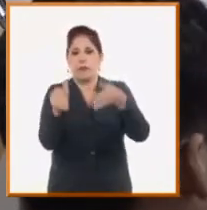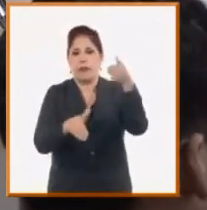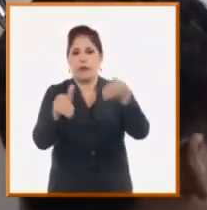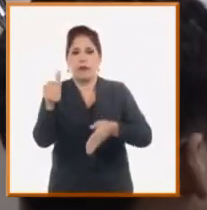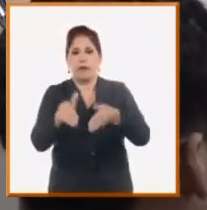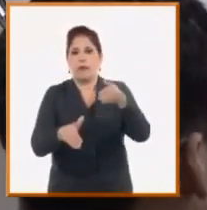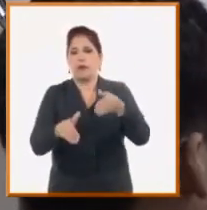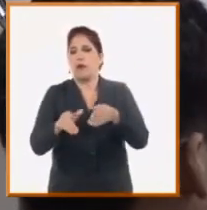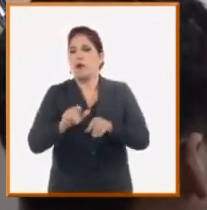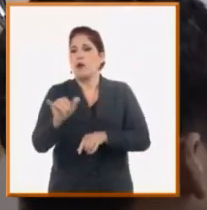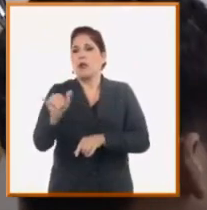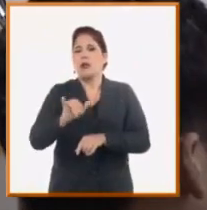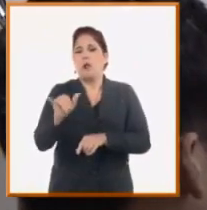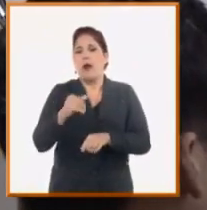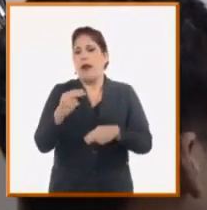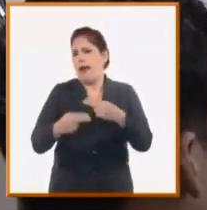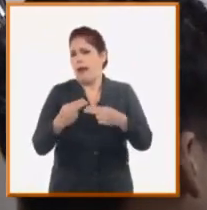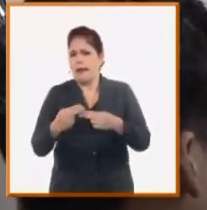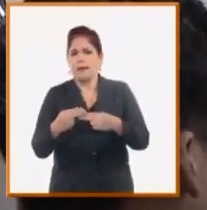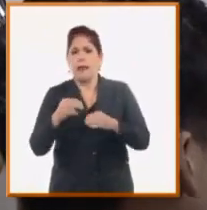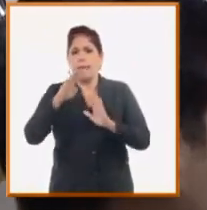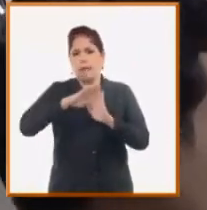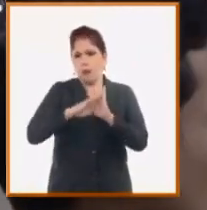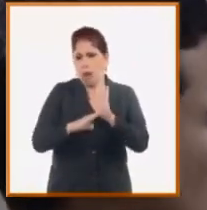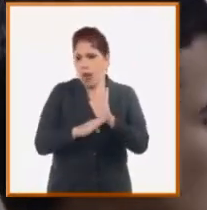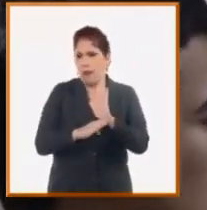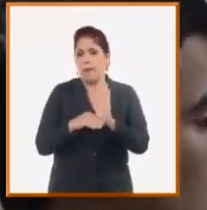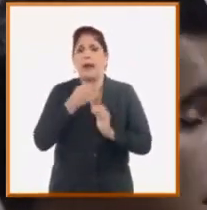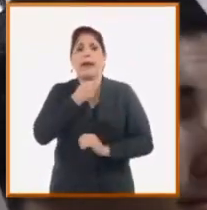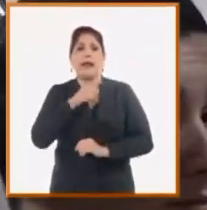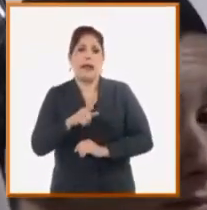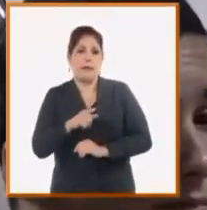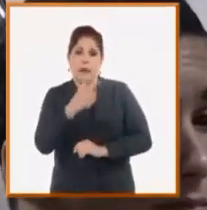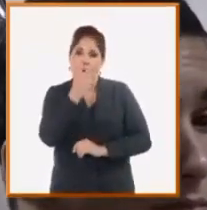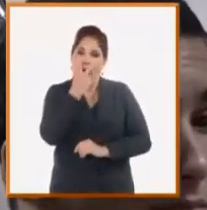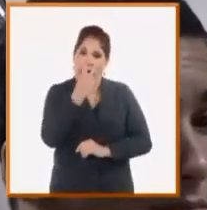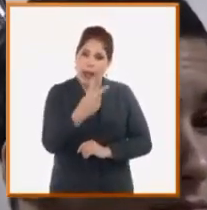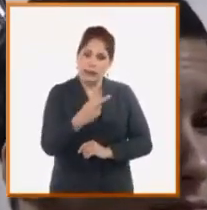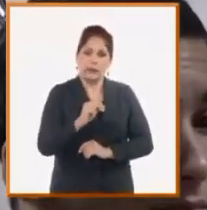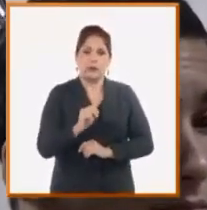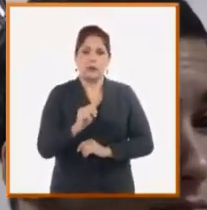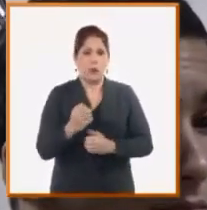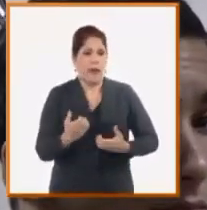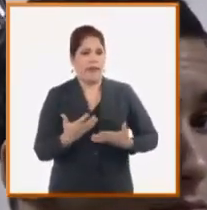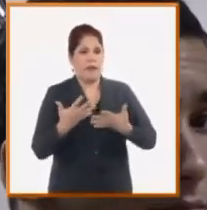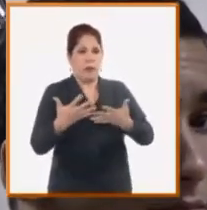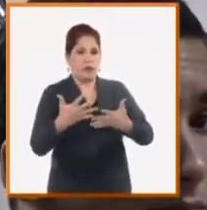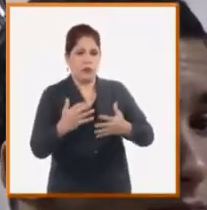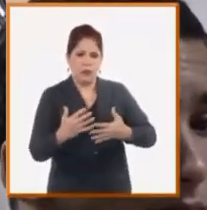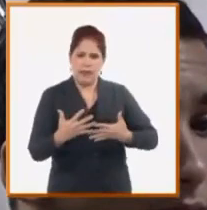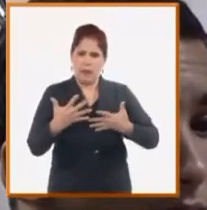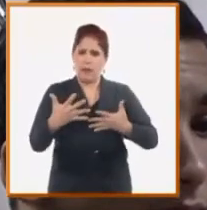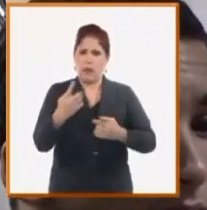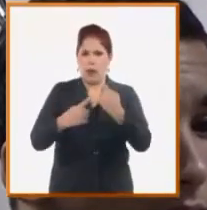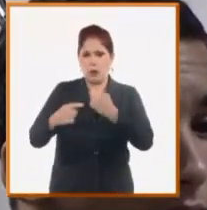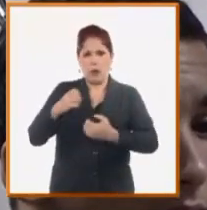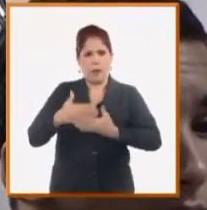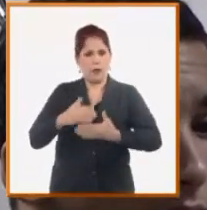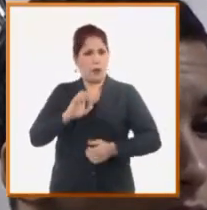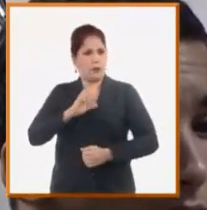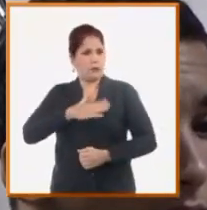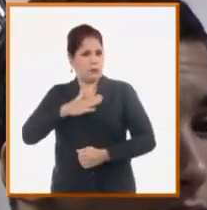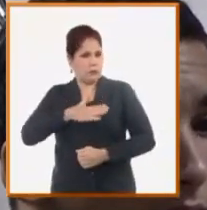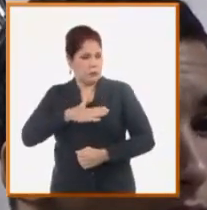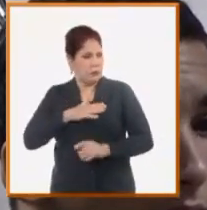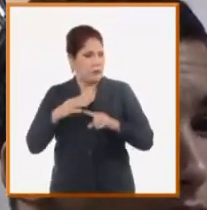en la materialización de programas, como por ejemplo la atención, una disposición muy grande de algunos, de participar